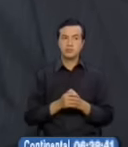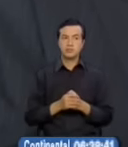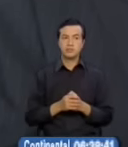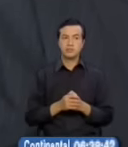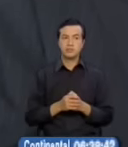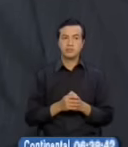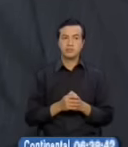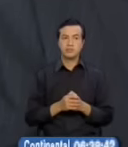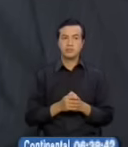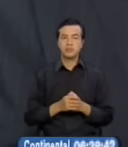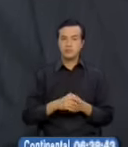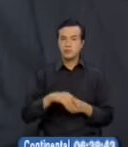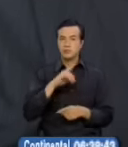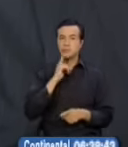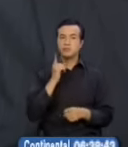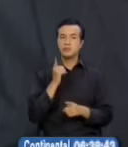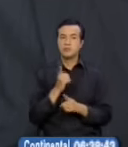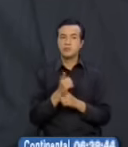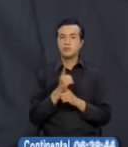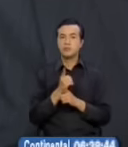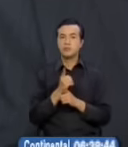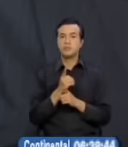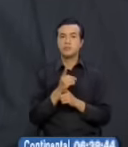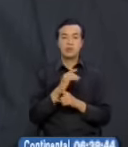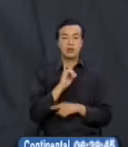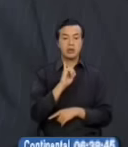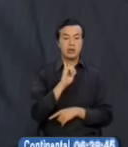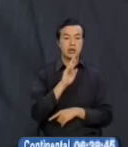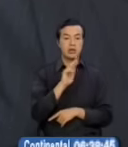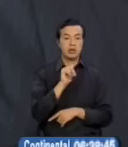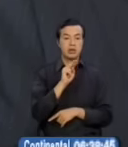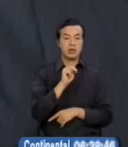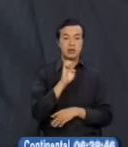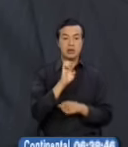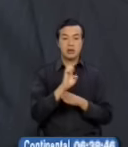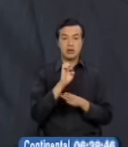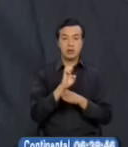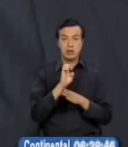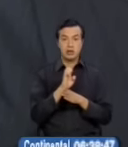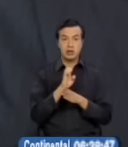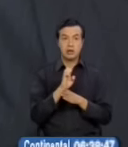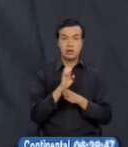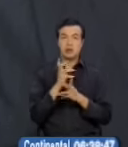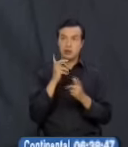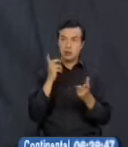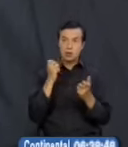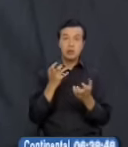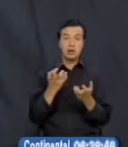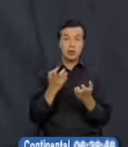relación directa entre Irán y Ecuador en área comercial.